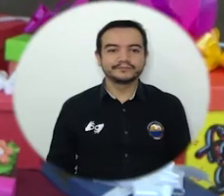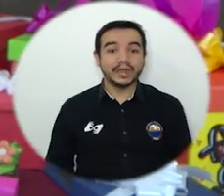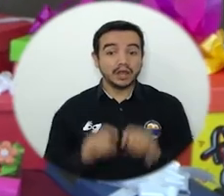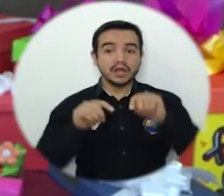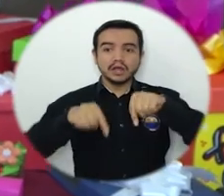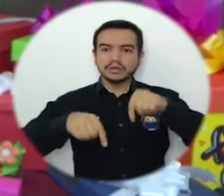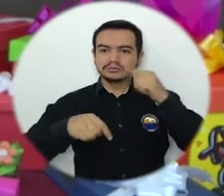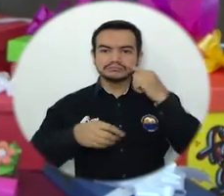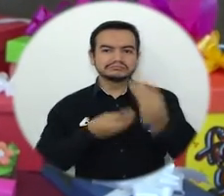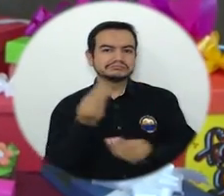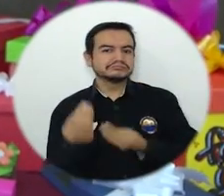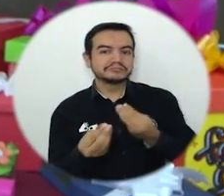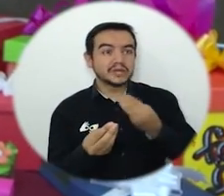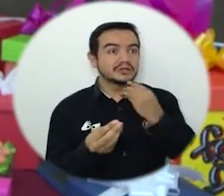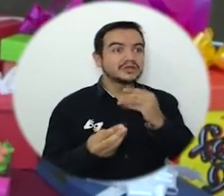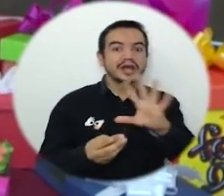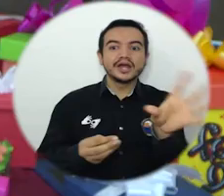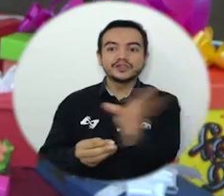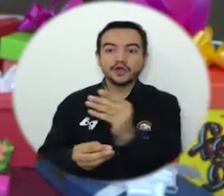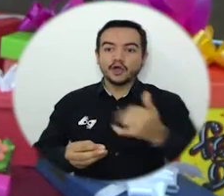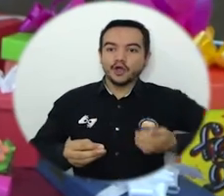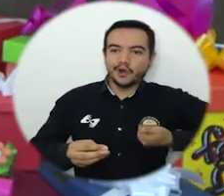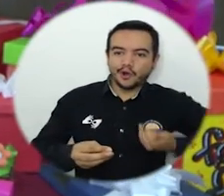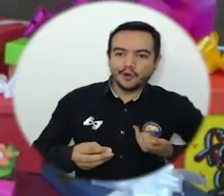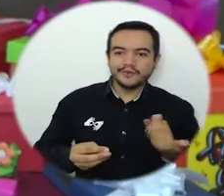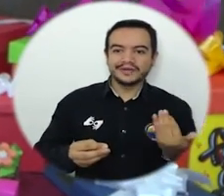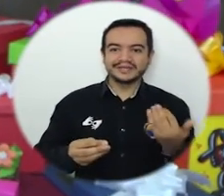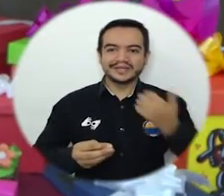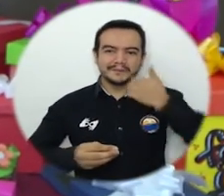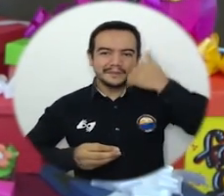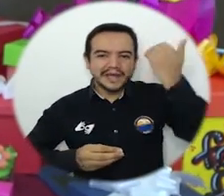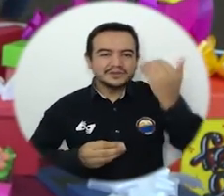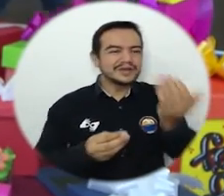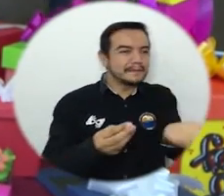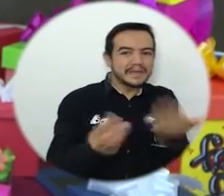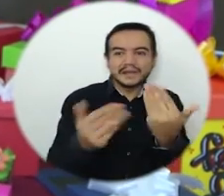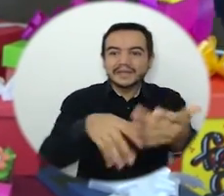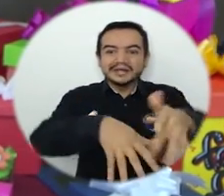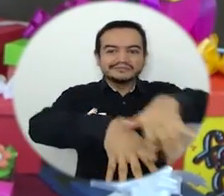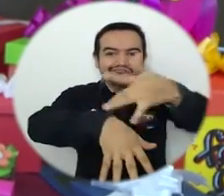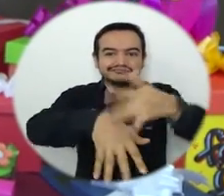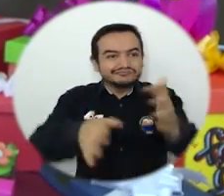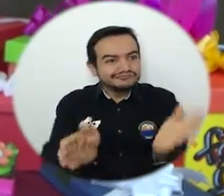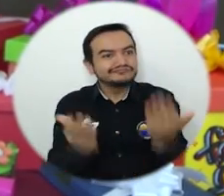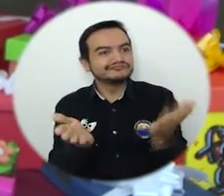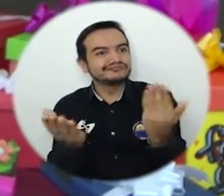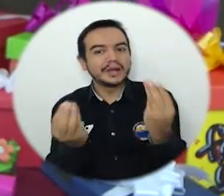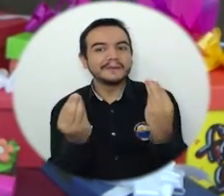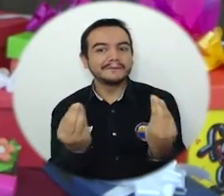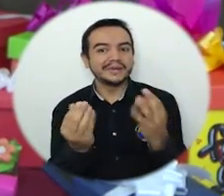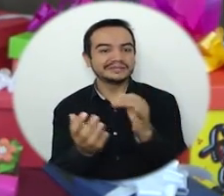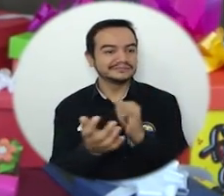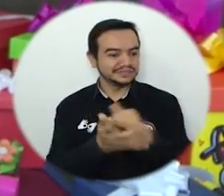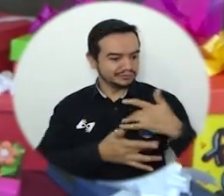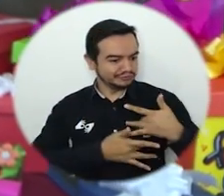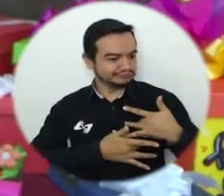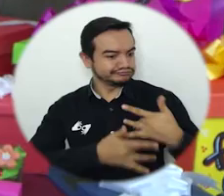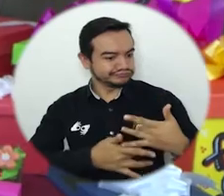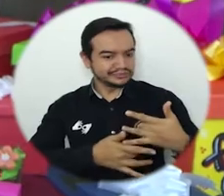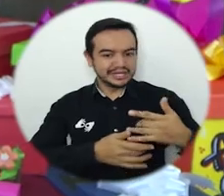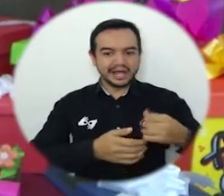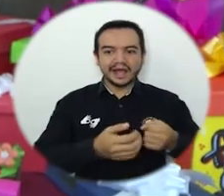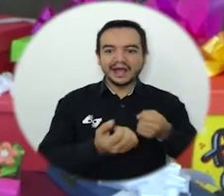pintura. Con esto estamos motivando a todos los jóvenes, adultos, a todas las personas para que